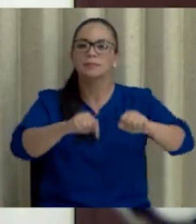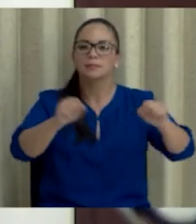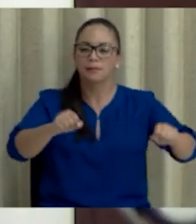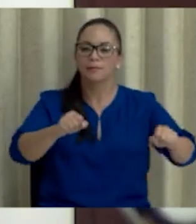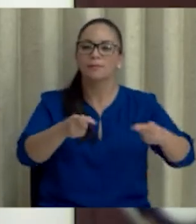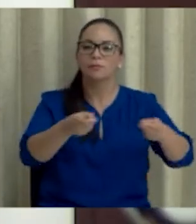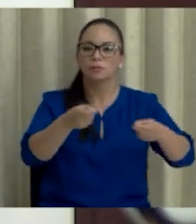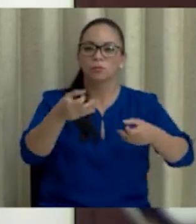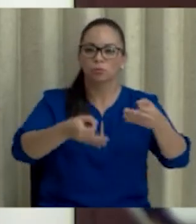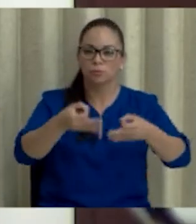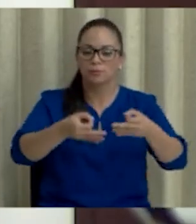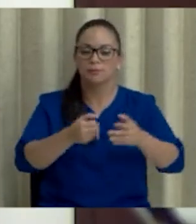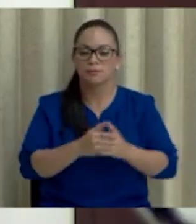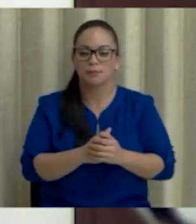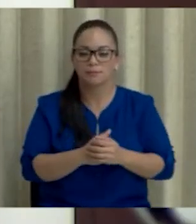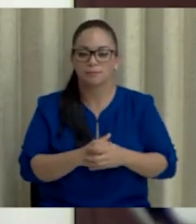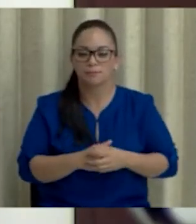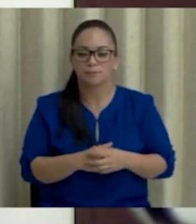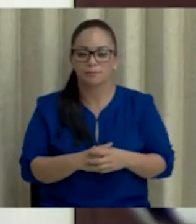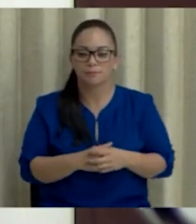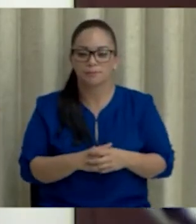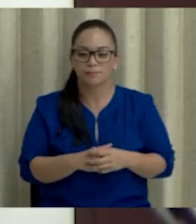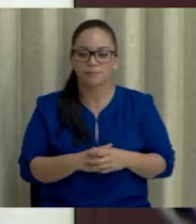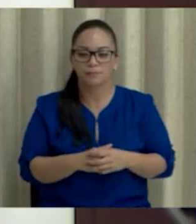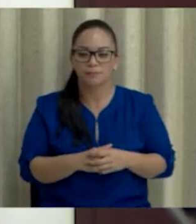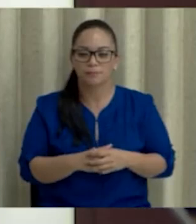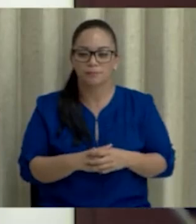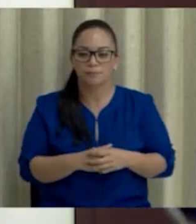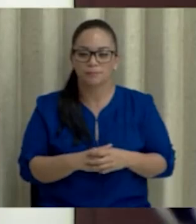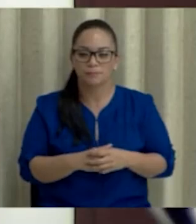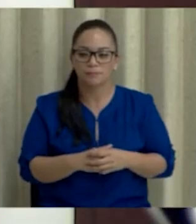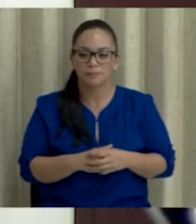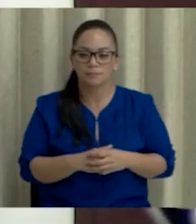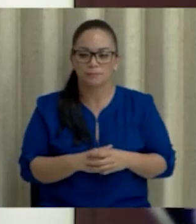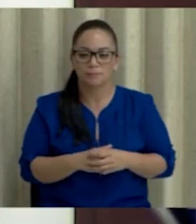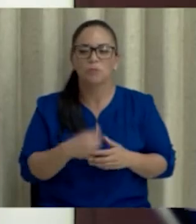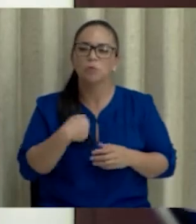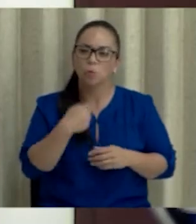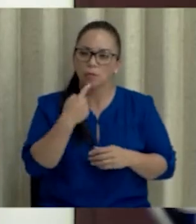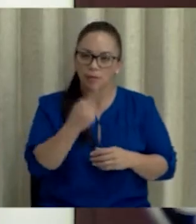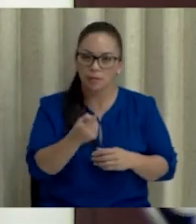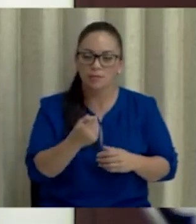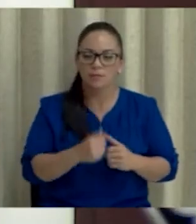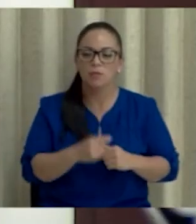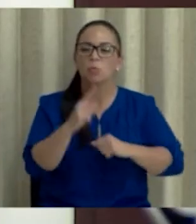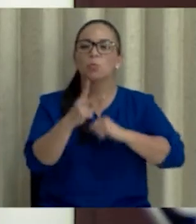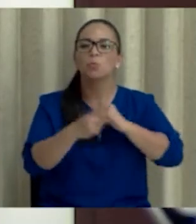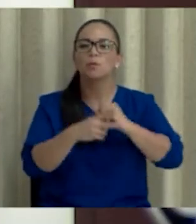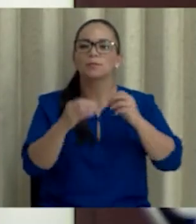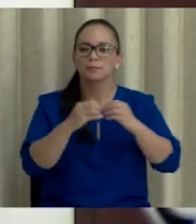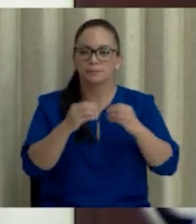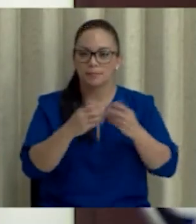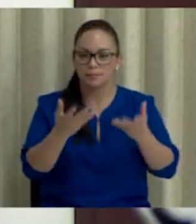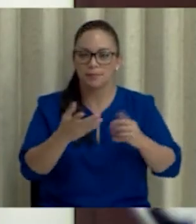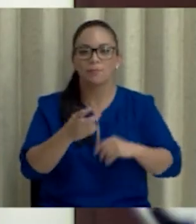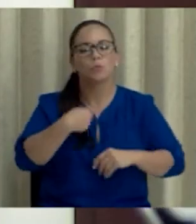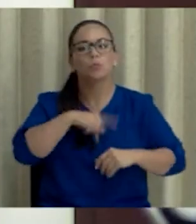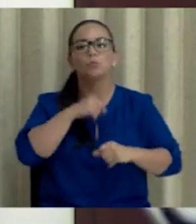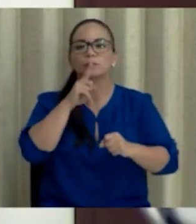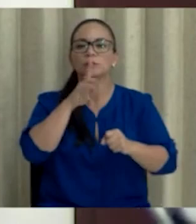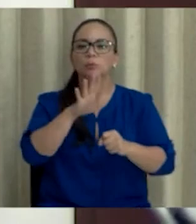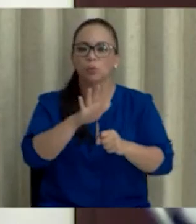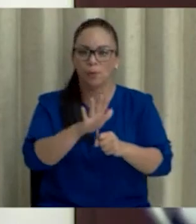justicia. Quiero pues decirles que una vez más que nuestro